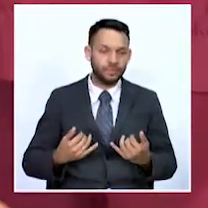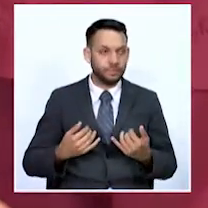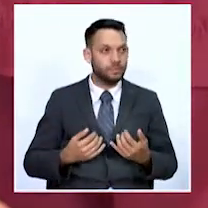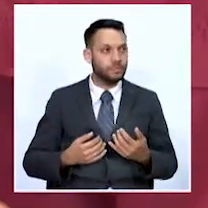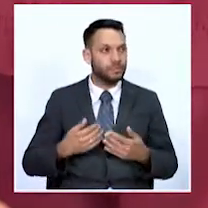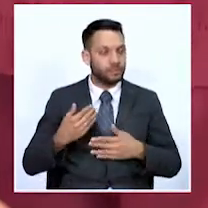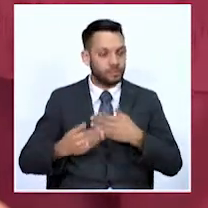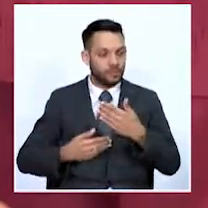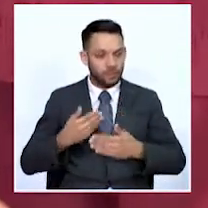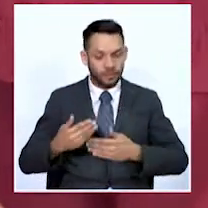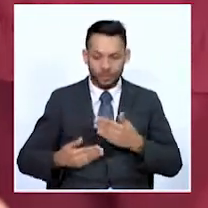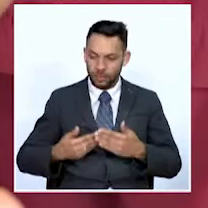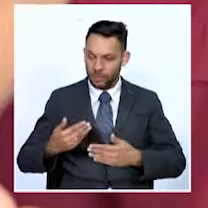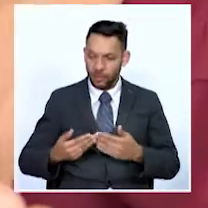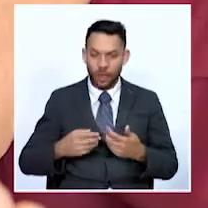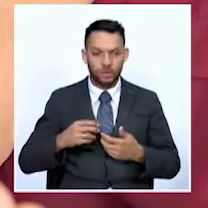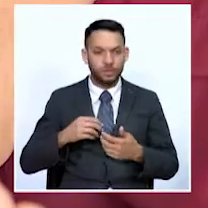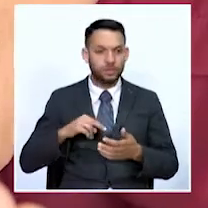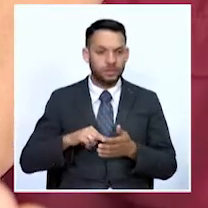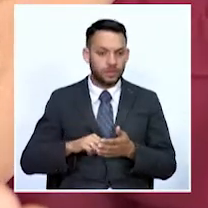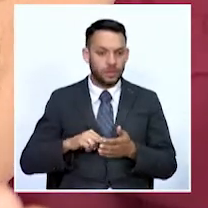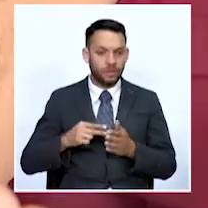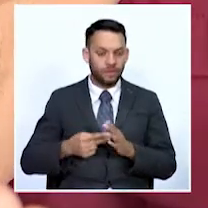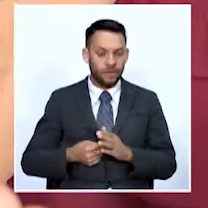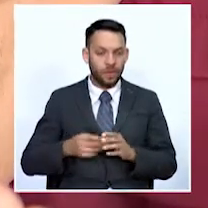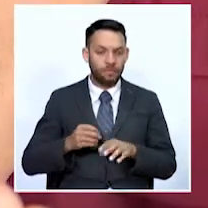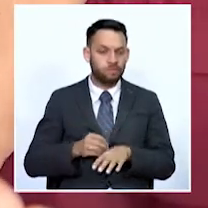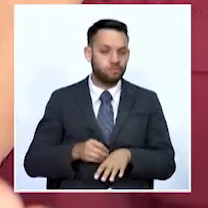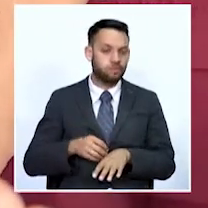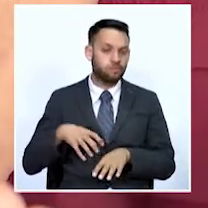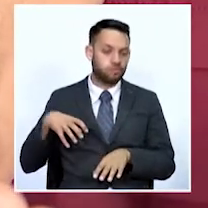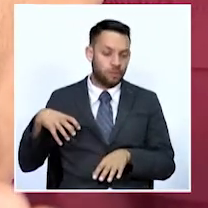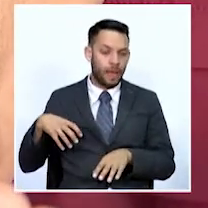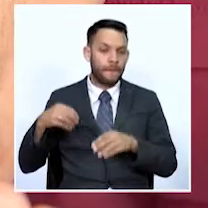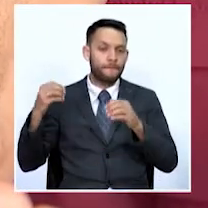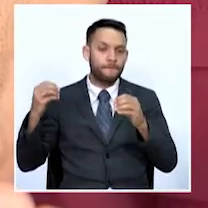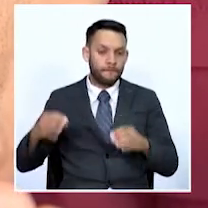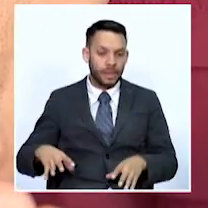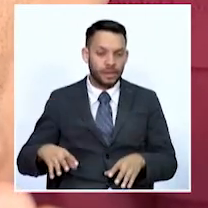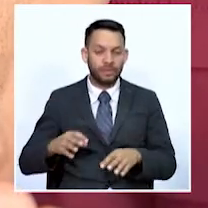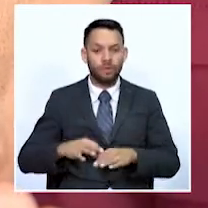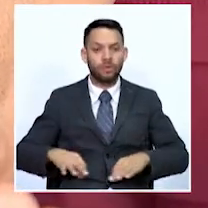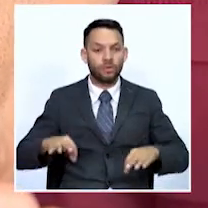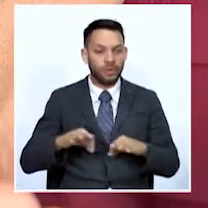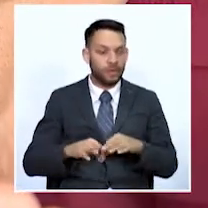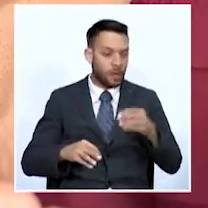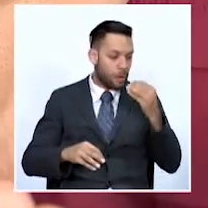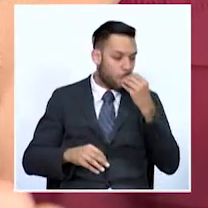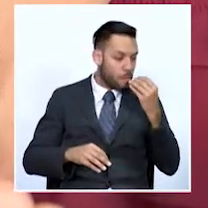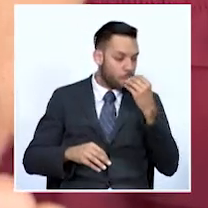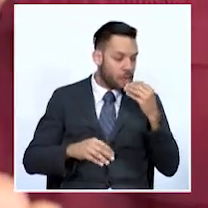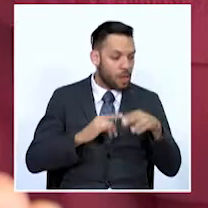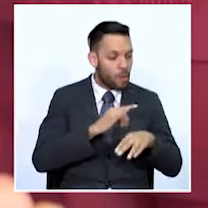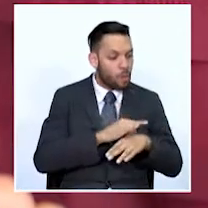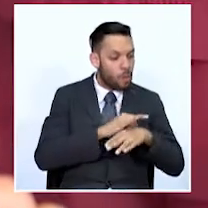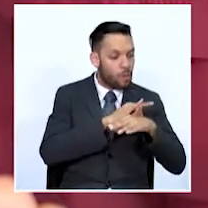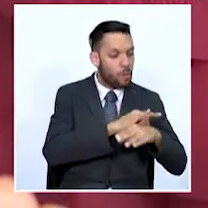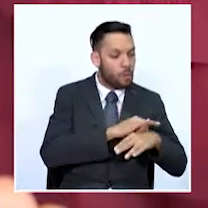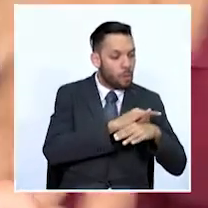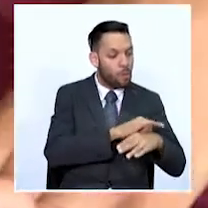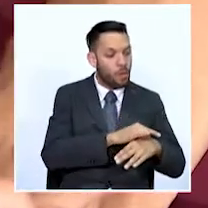está generando la inflamación, no estamos haciendo nada. Entonces esa es la parte de la tendinitis.